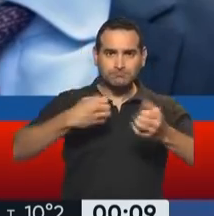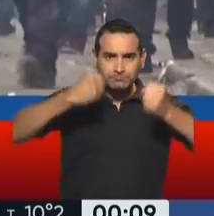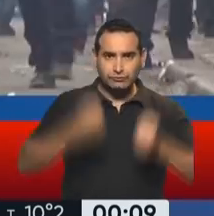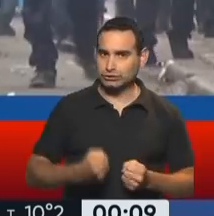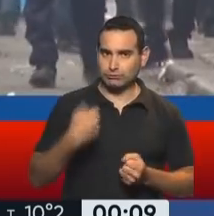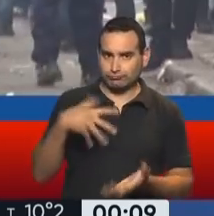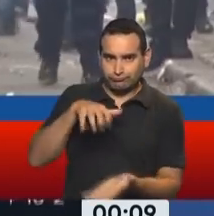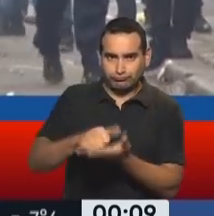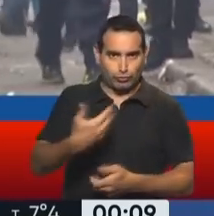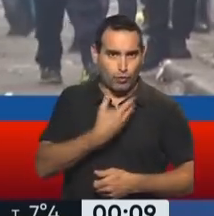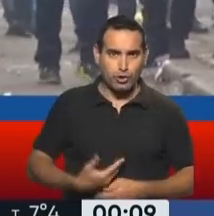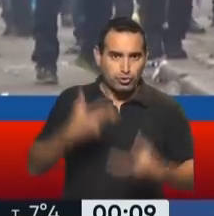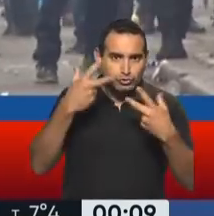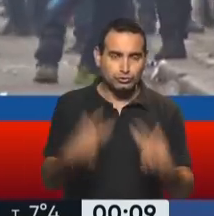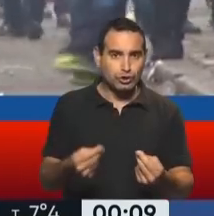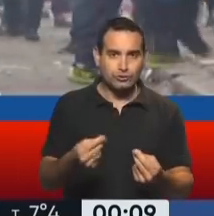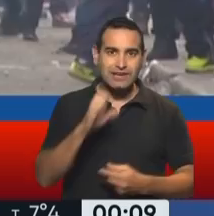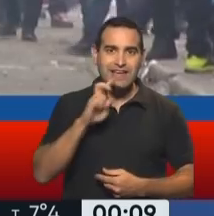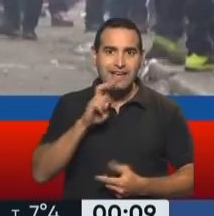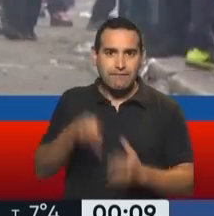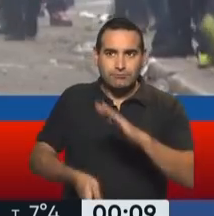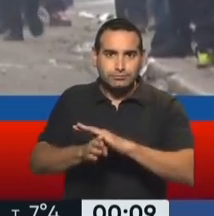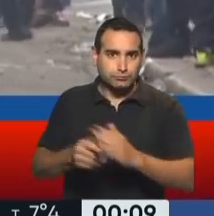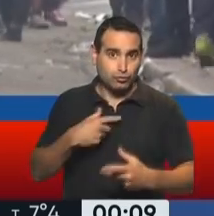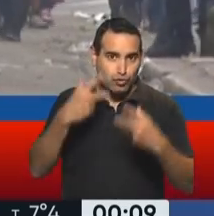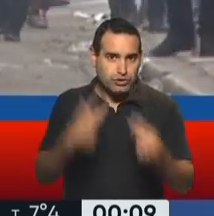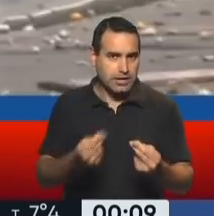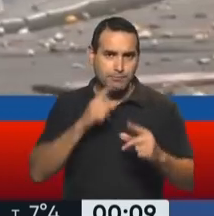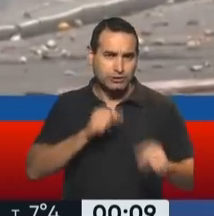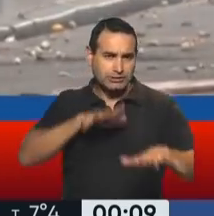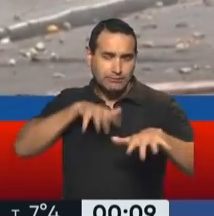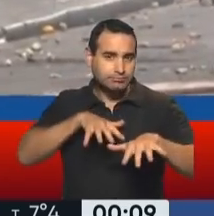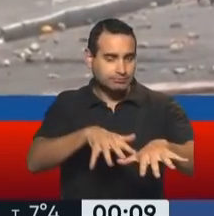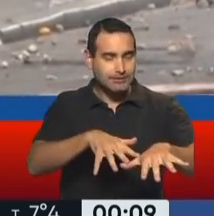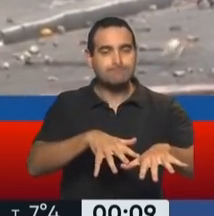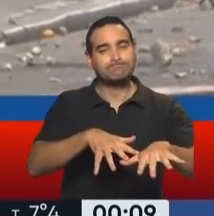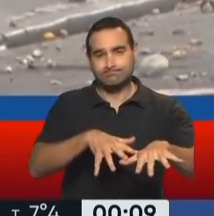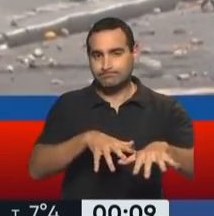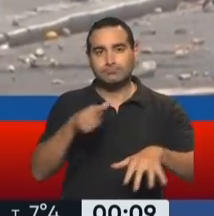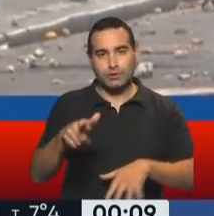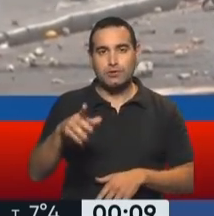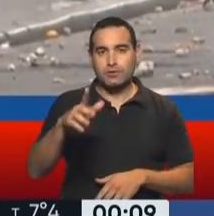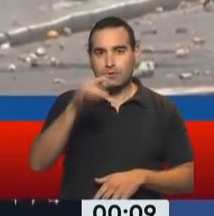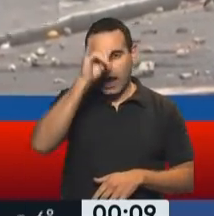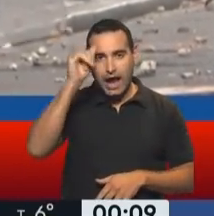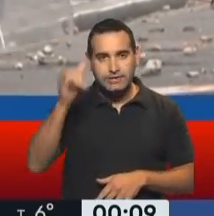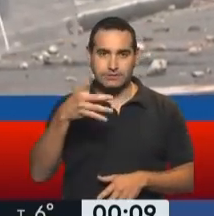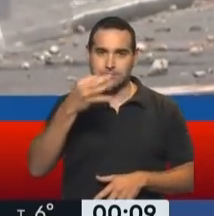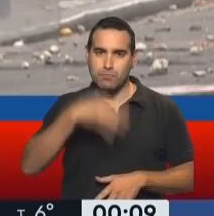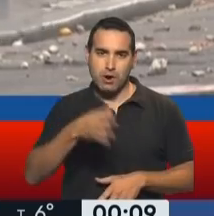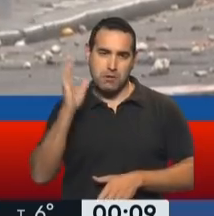golpe, que resistía el rompimiento del orden constitucional, prosiguió la estrategia de la violencia, de la